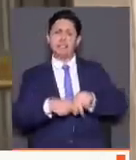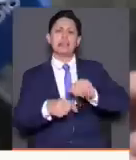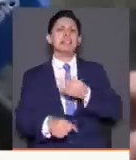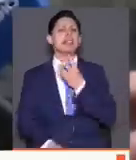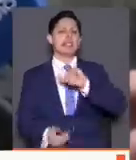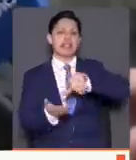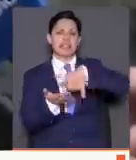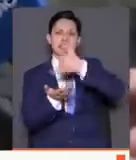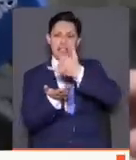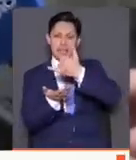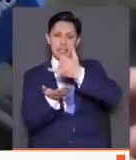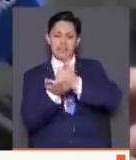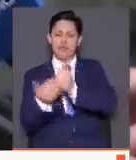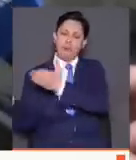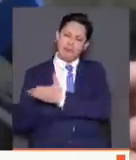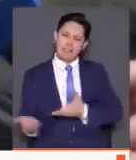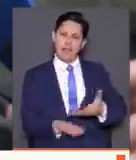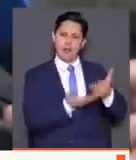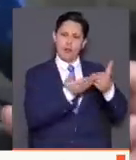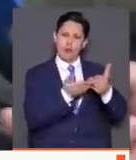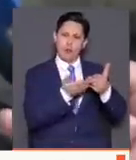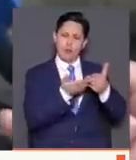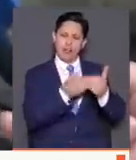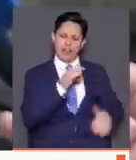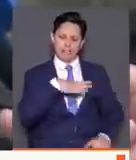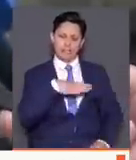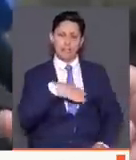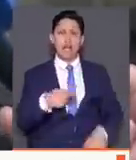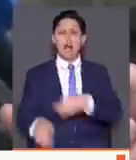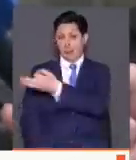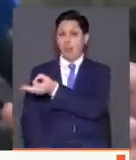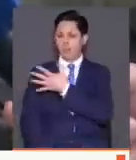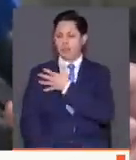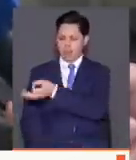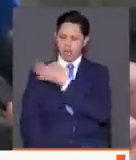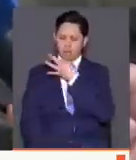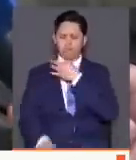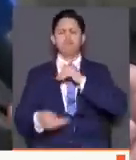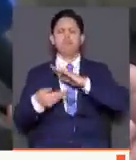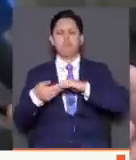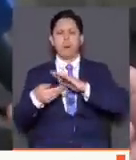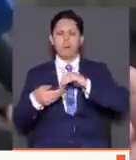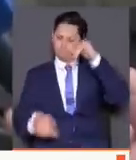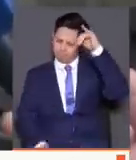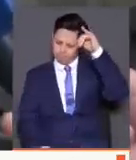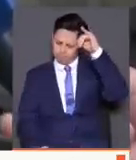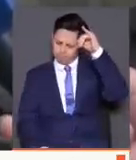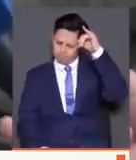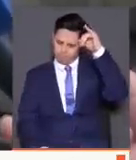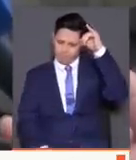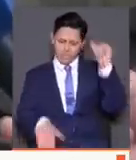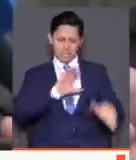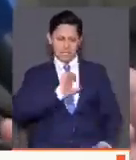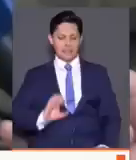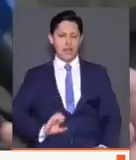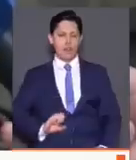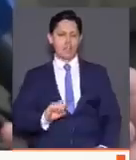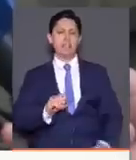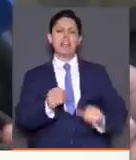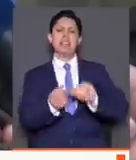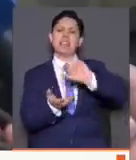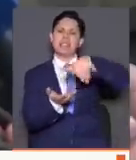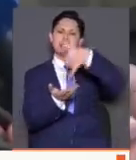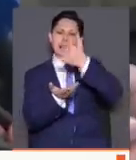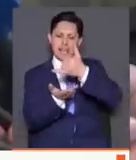chilena? Han pedido una disculpa a mi persona y al Estado de Israel repetidas veces